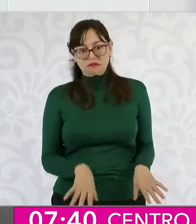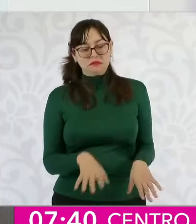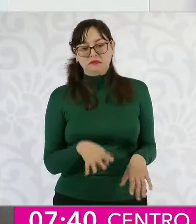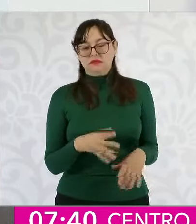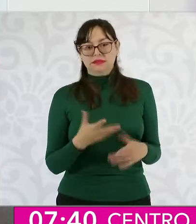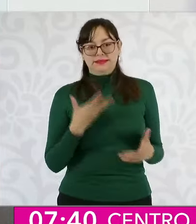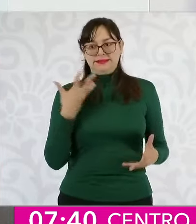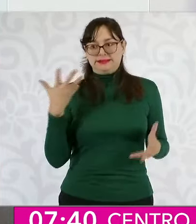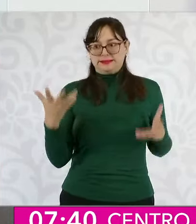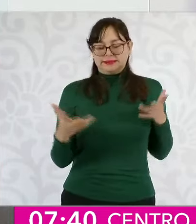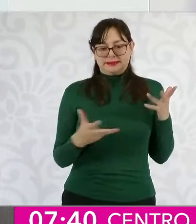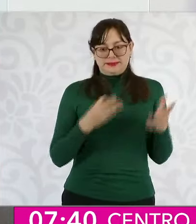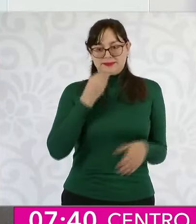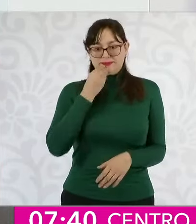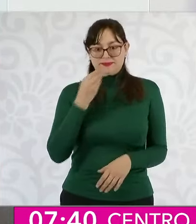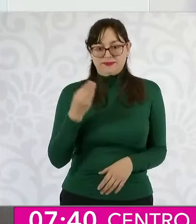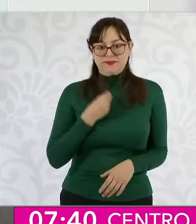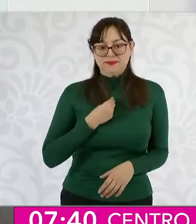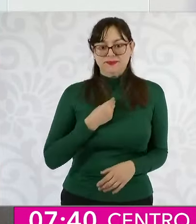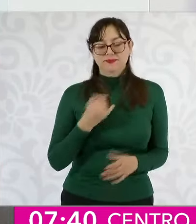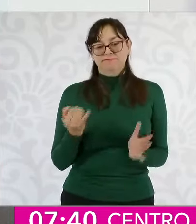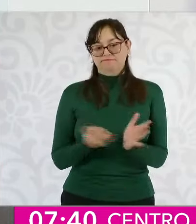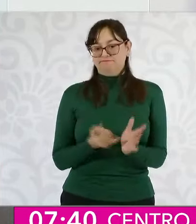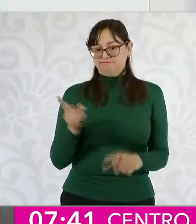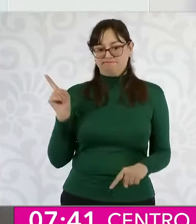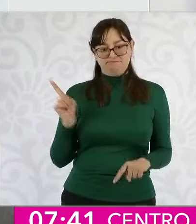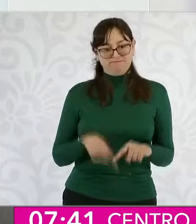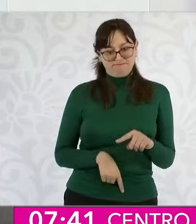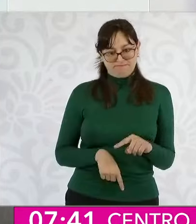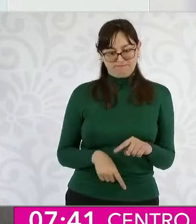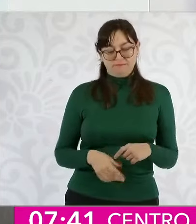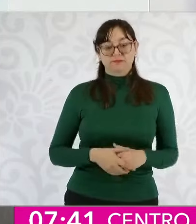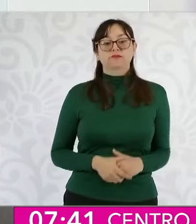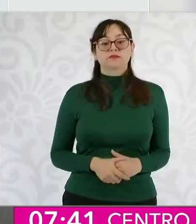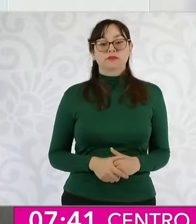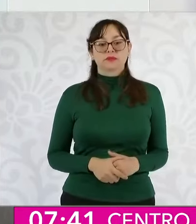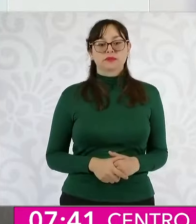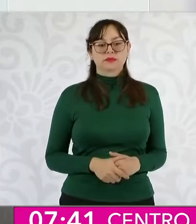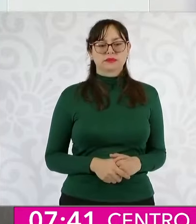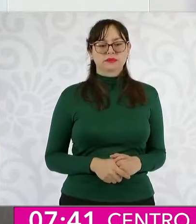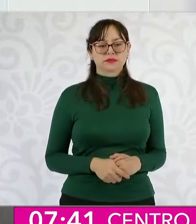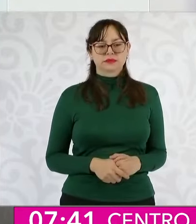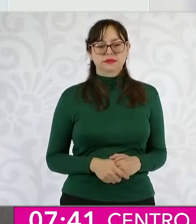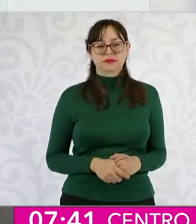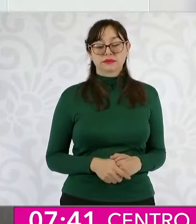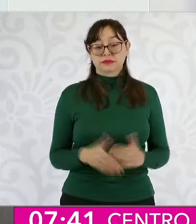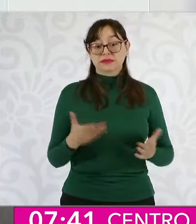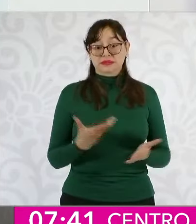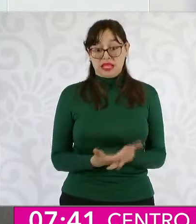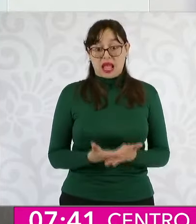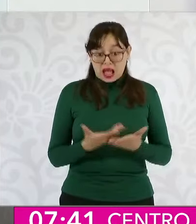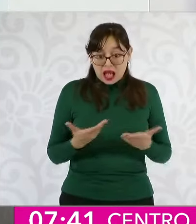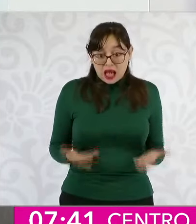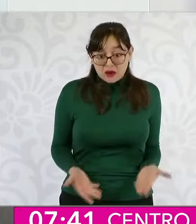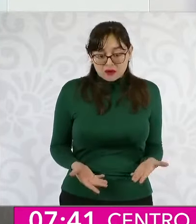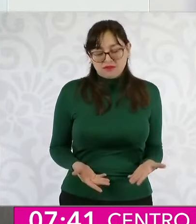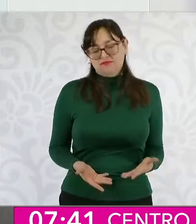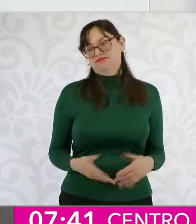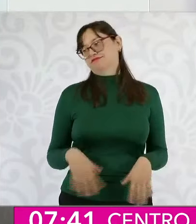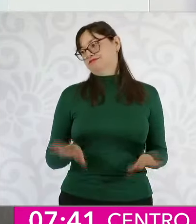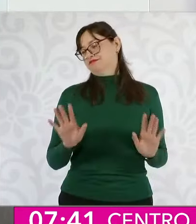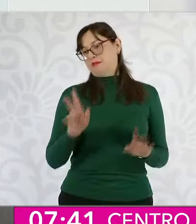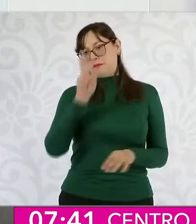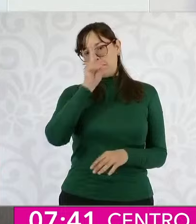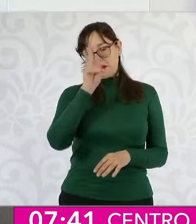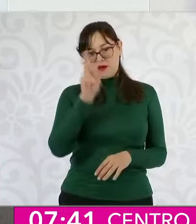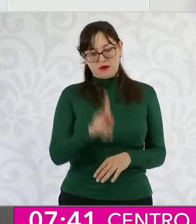para el consumidor norteamericano. Hay que estimar que ahora los efectos serían mucho mayores,